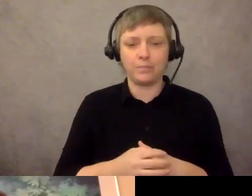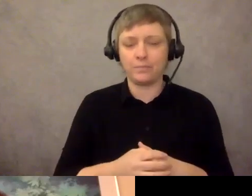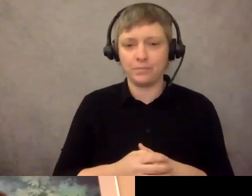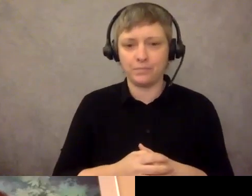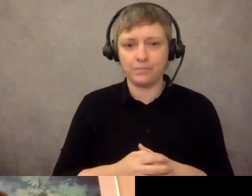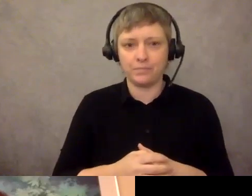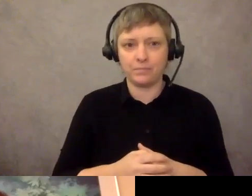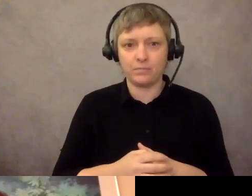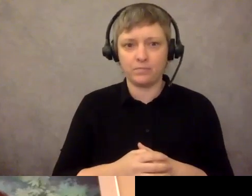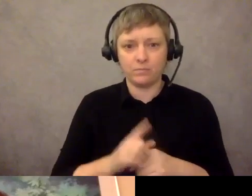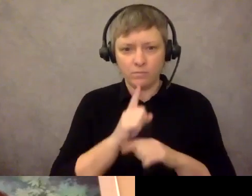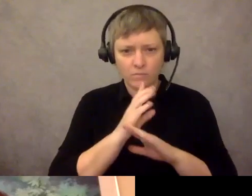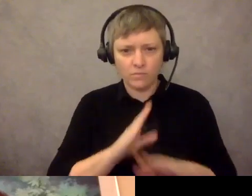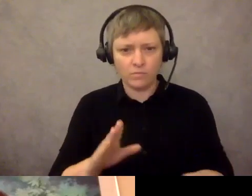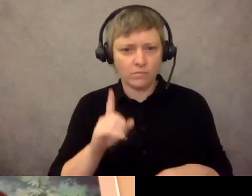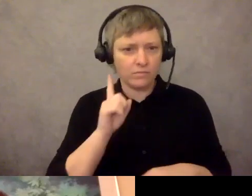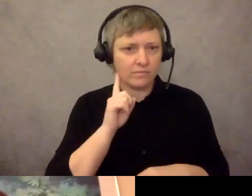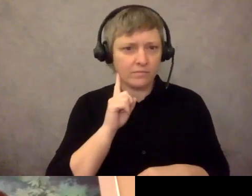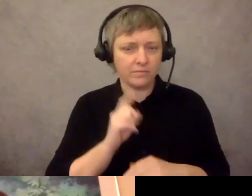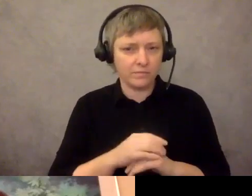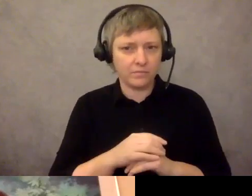encender su micrófono.